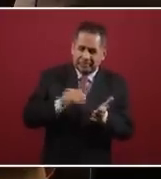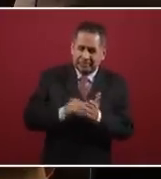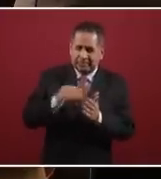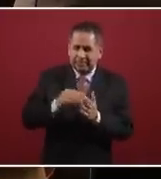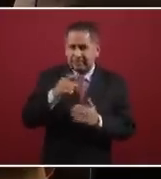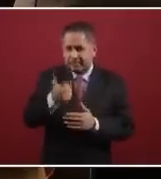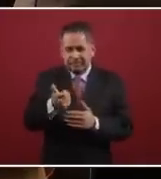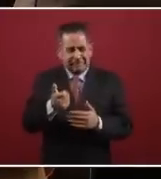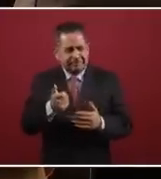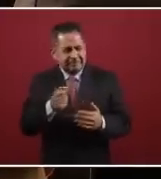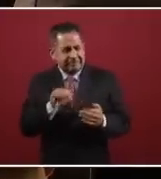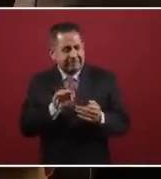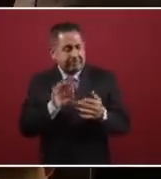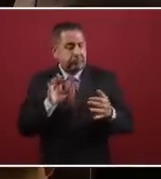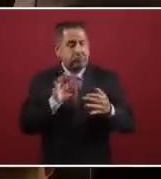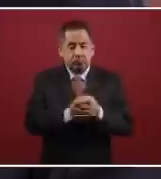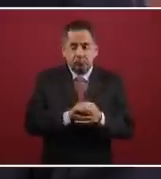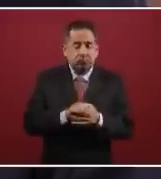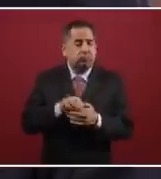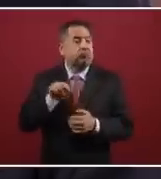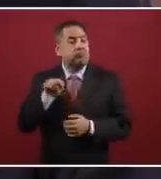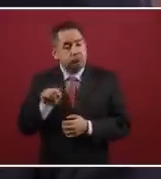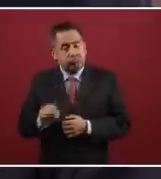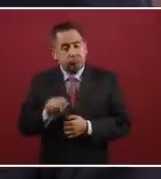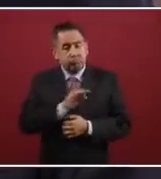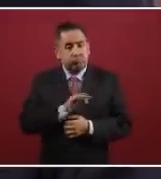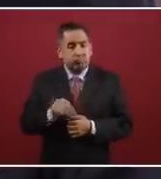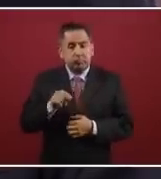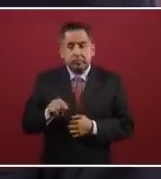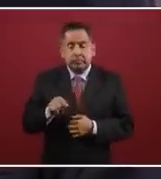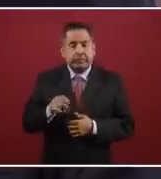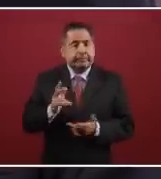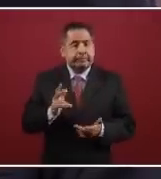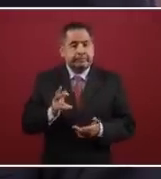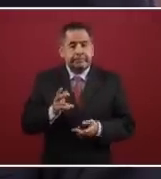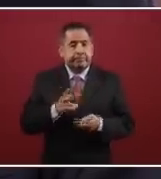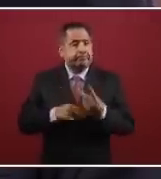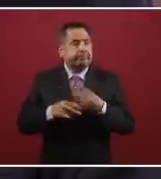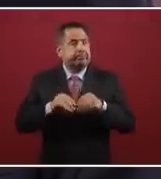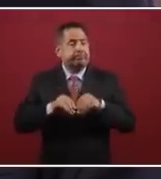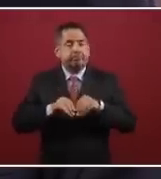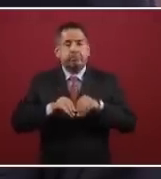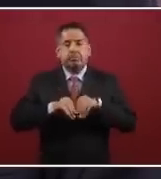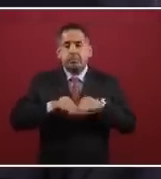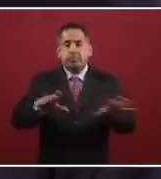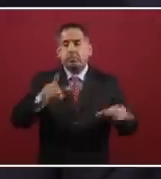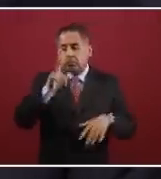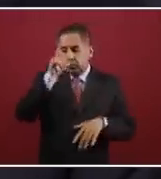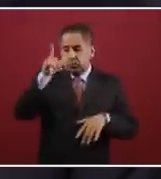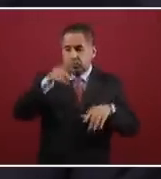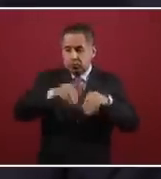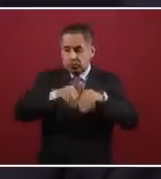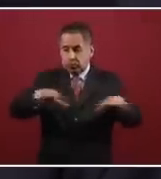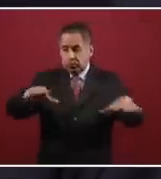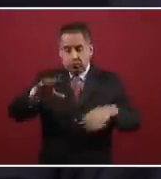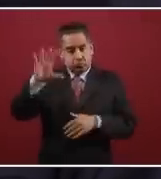pesos, con esa termoeléctrica se alumbra todo